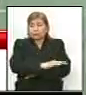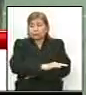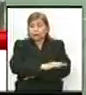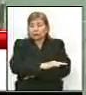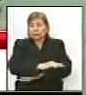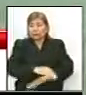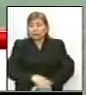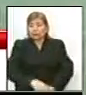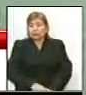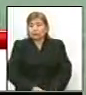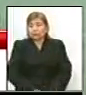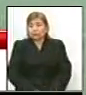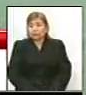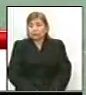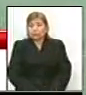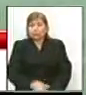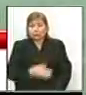Bueno,